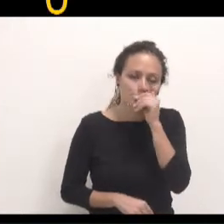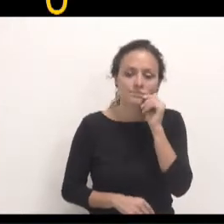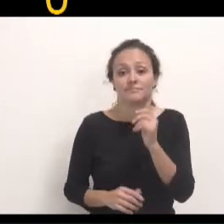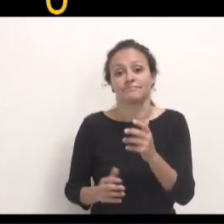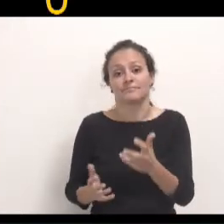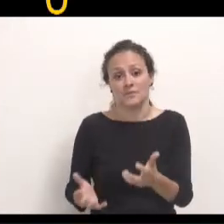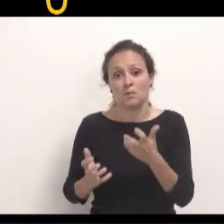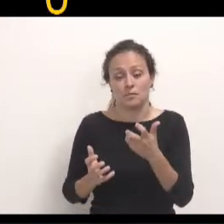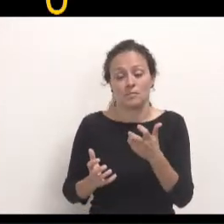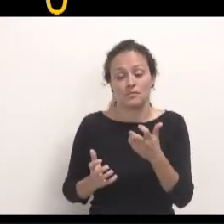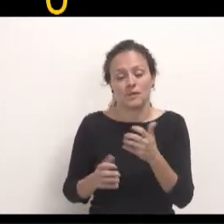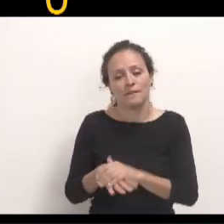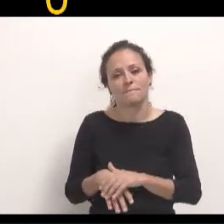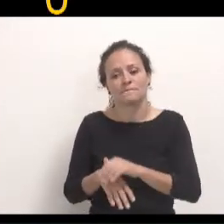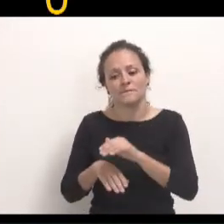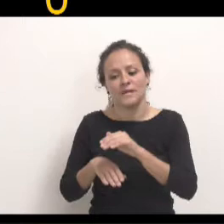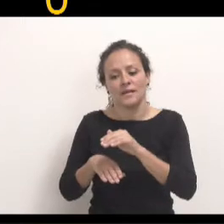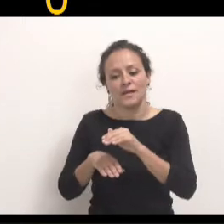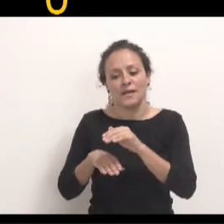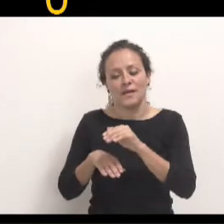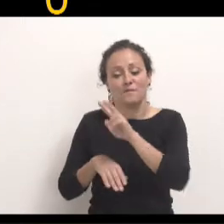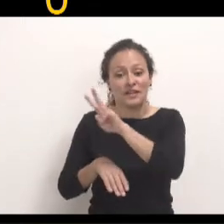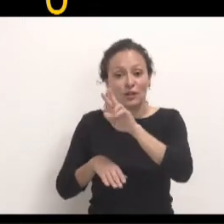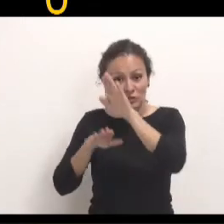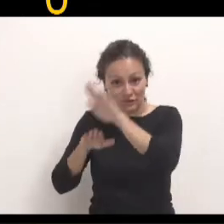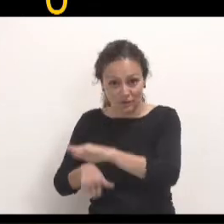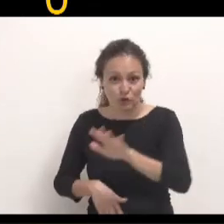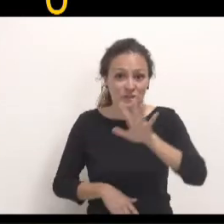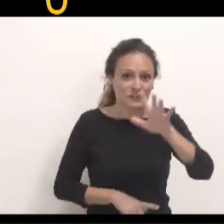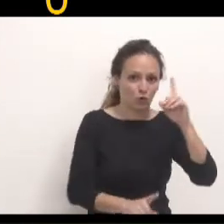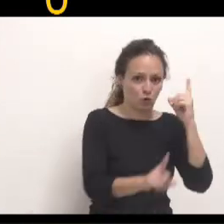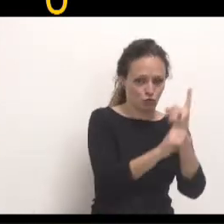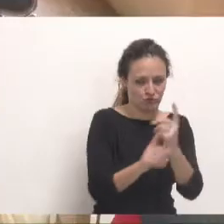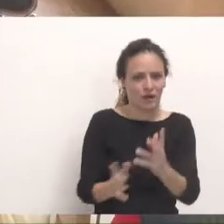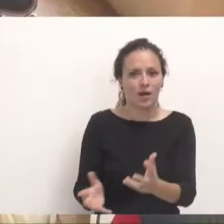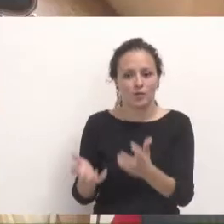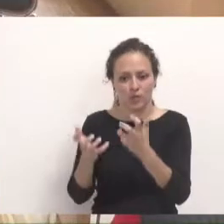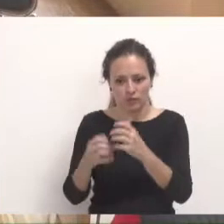Se aprueba por 22 votos a favor y 5 en contra.